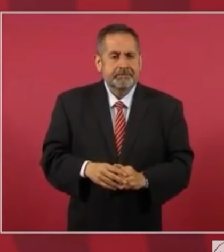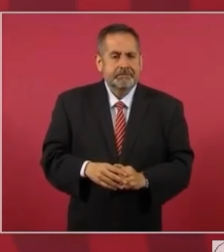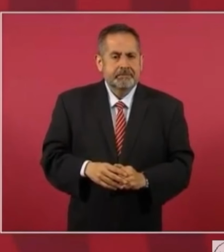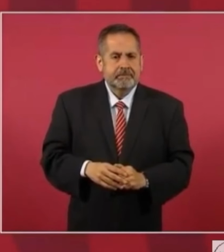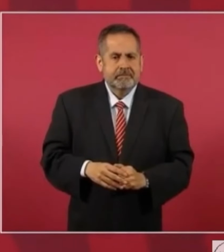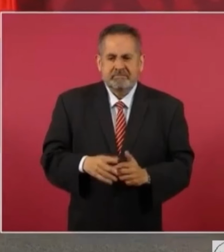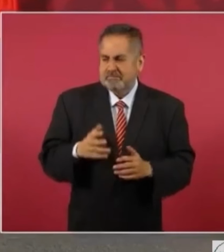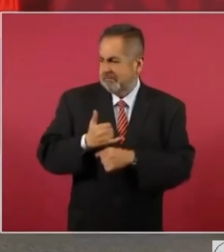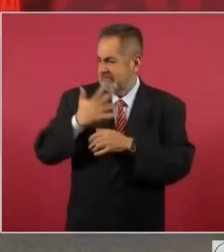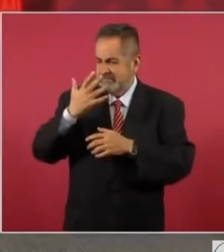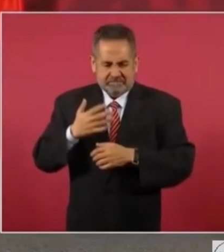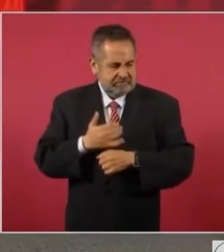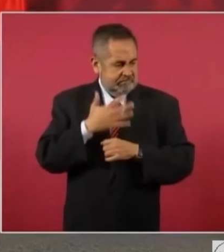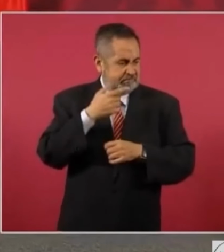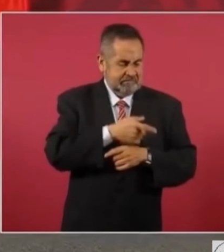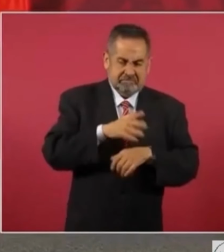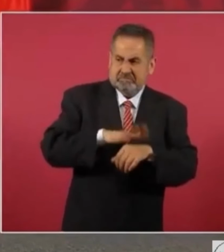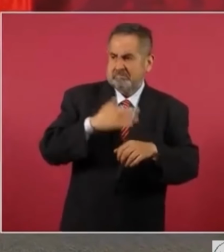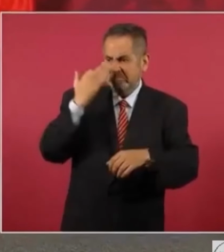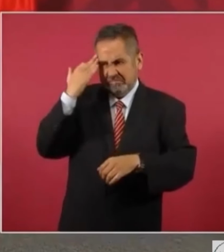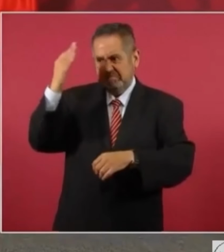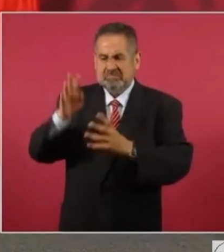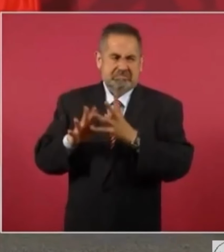Ay, pero qué barbaridad, cómo tardan.